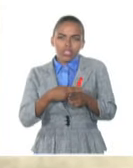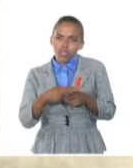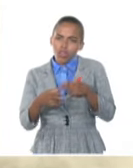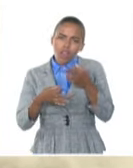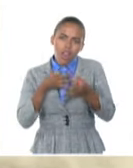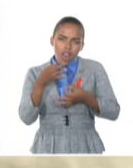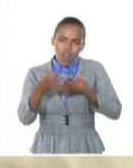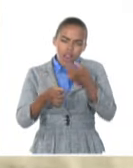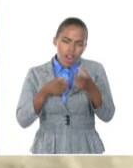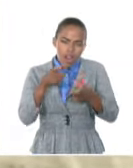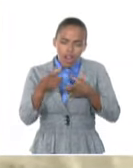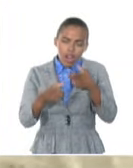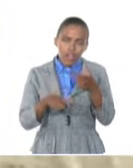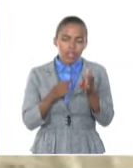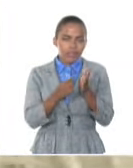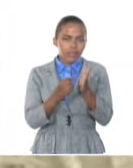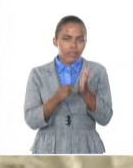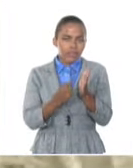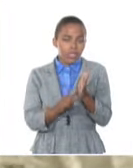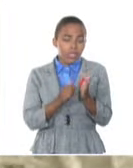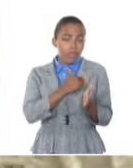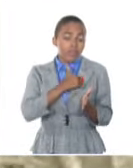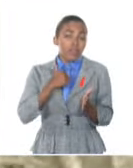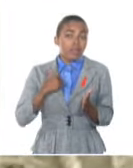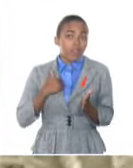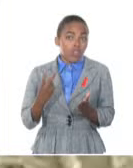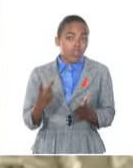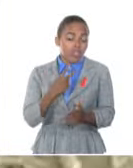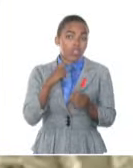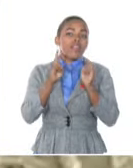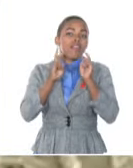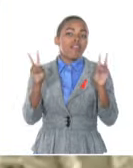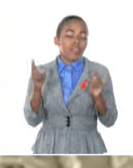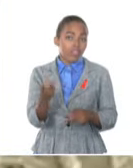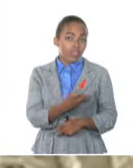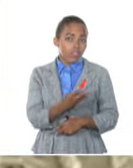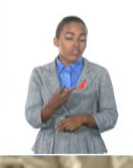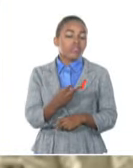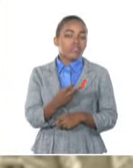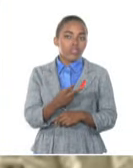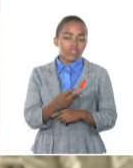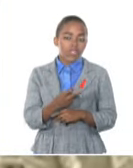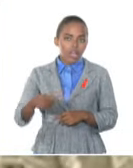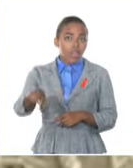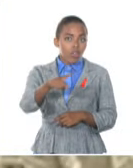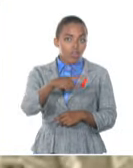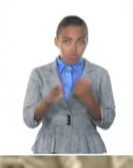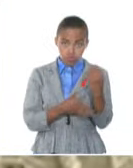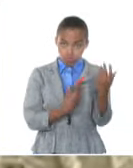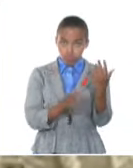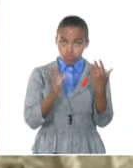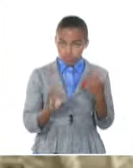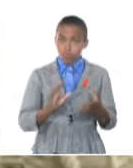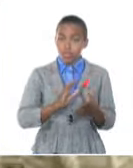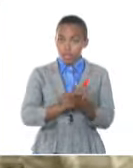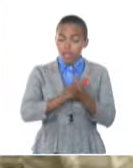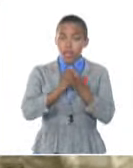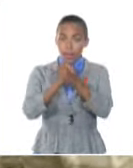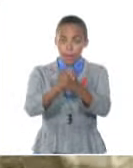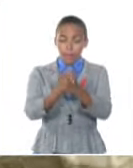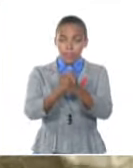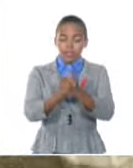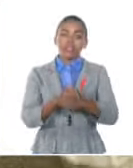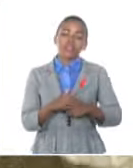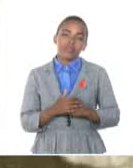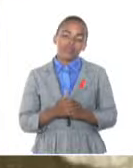detalles íntimos de la vida de ambos. Es decir, sí hubo una real amistad, una real simpatía, y el